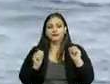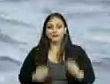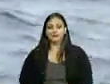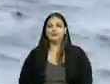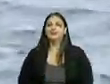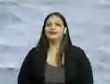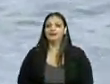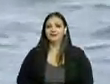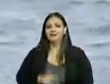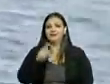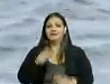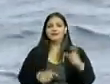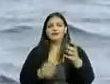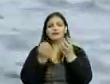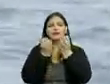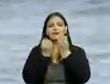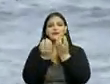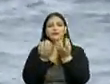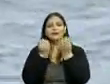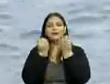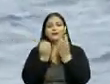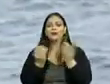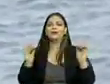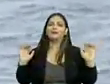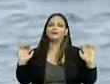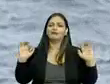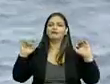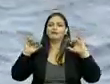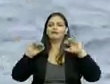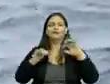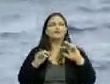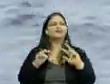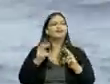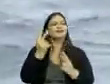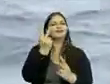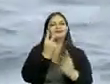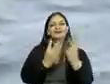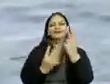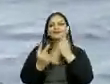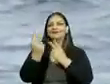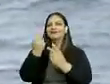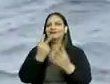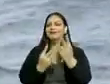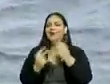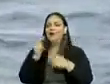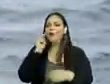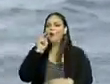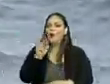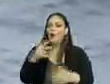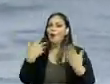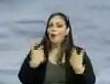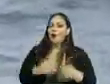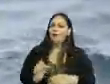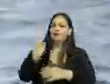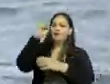cientos de personas que buscan este puerto para admirar a este gran mamífero de las